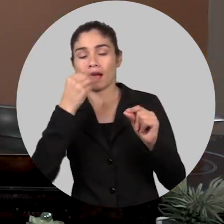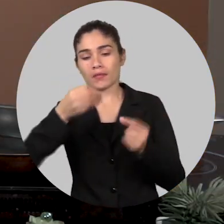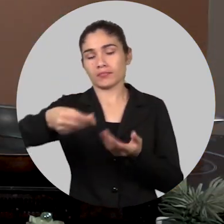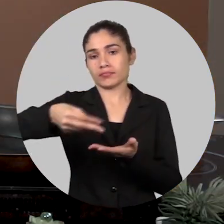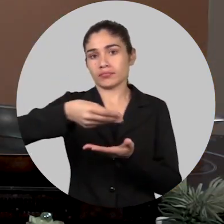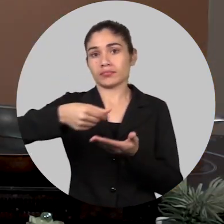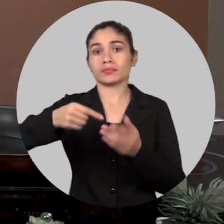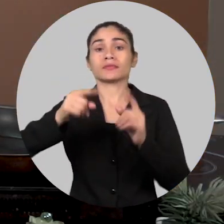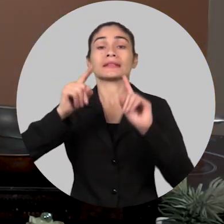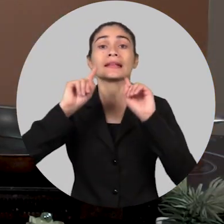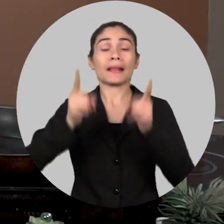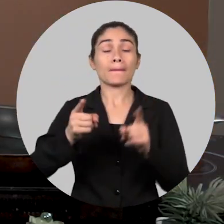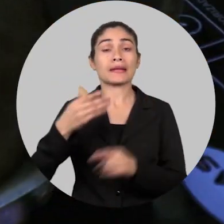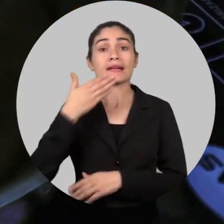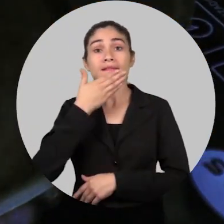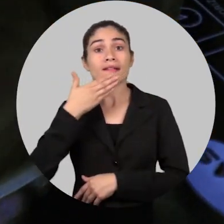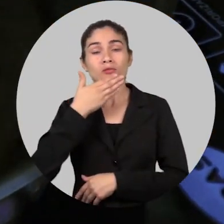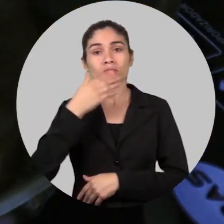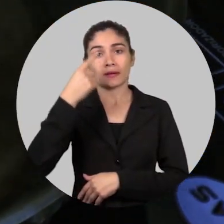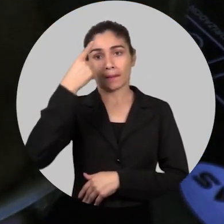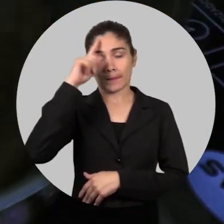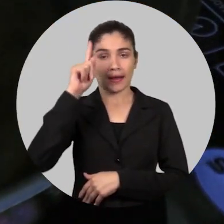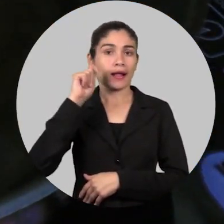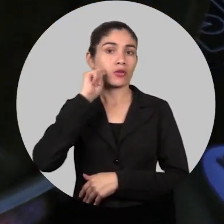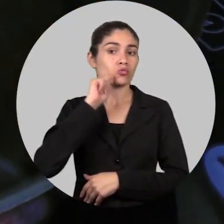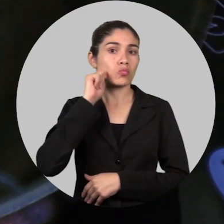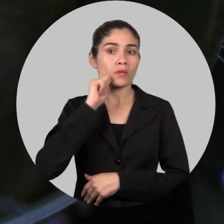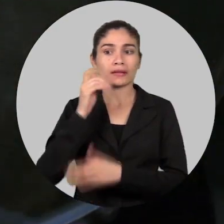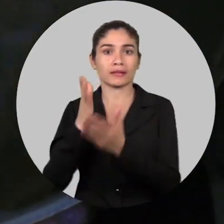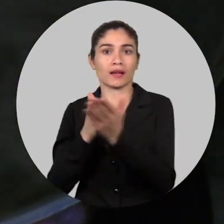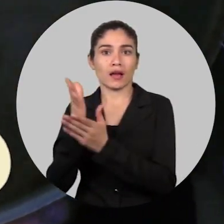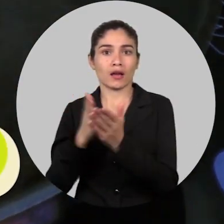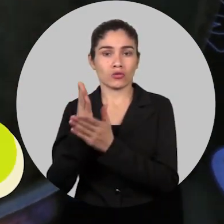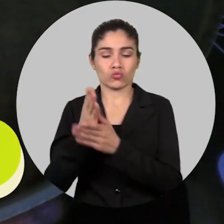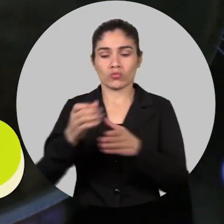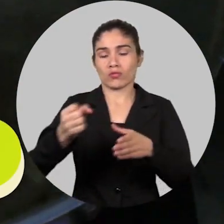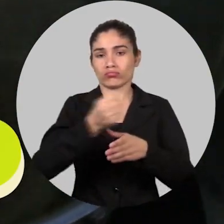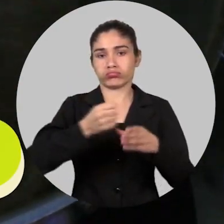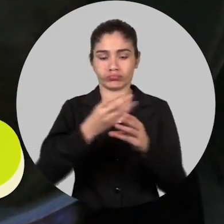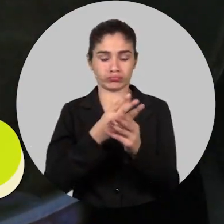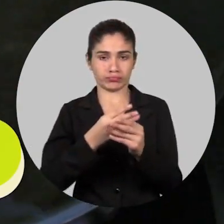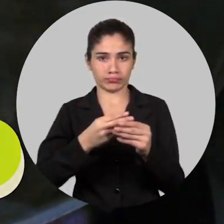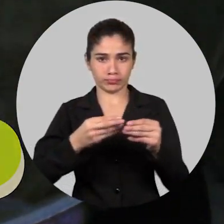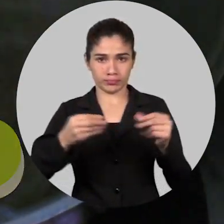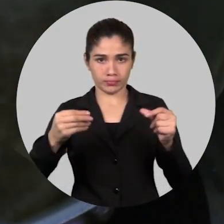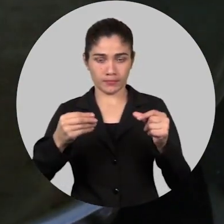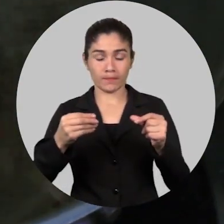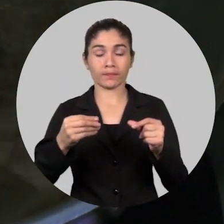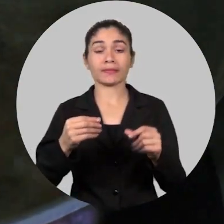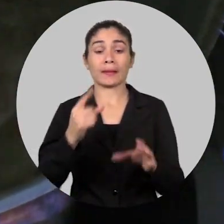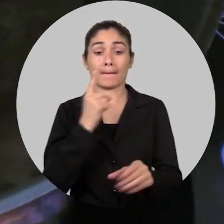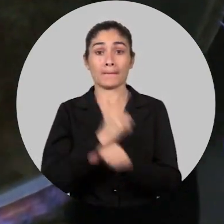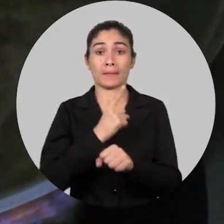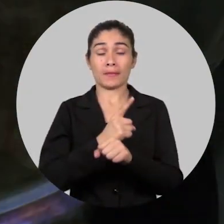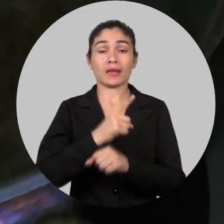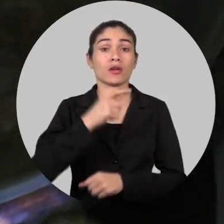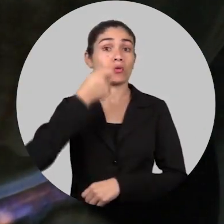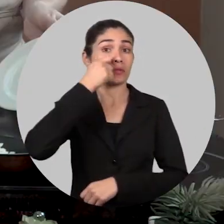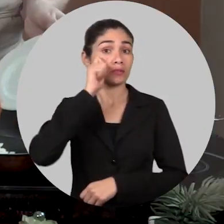cortar la acidez de nuestro tomate. Agregamos nuestra cebolla, vamos a rehogar la cebolla en el aceite bien